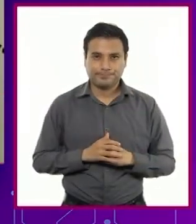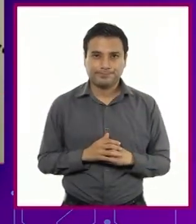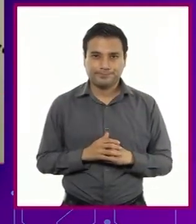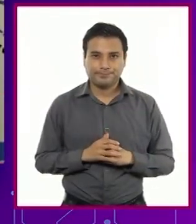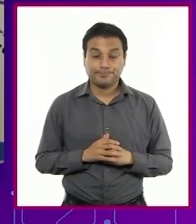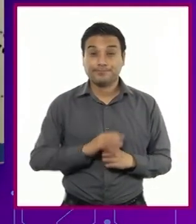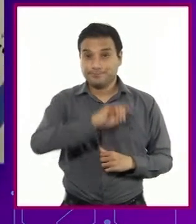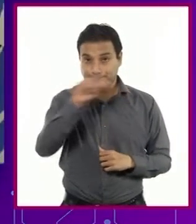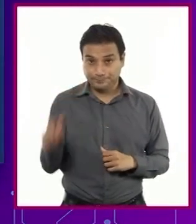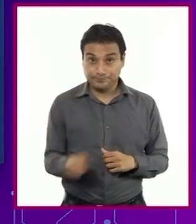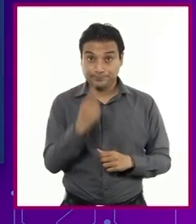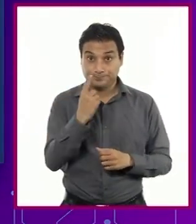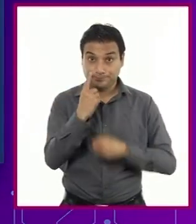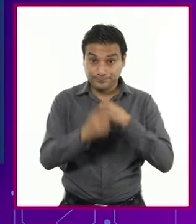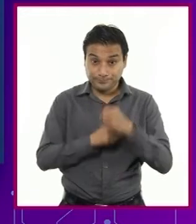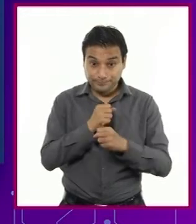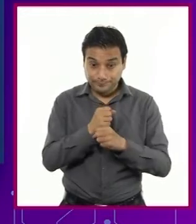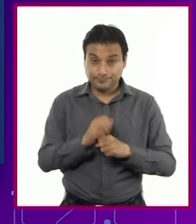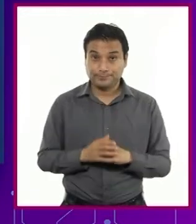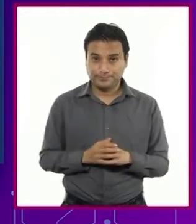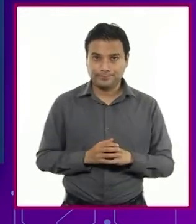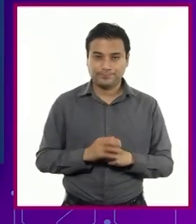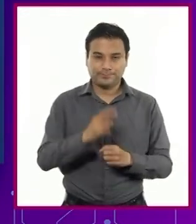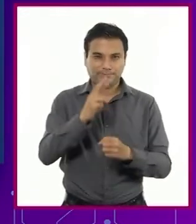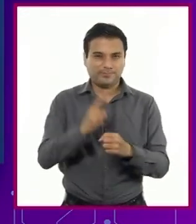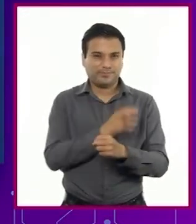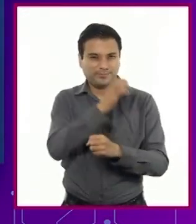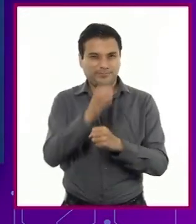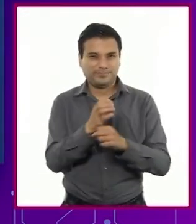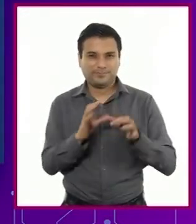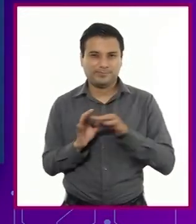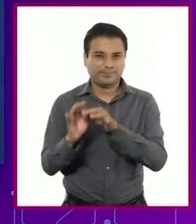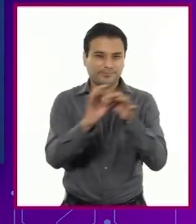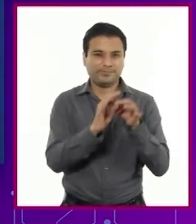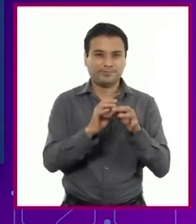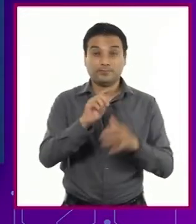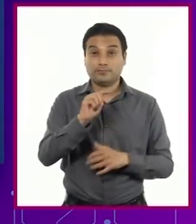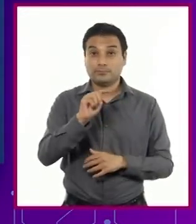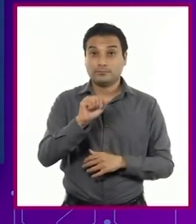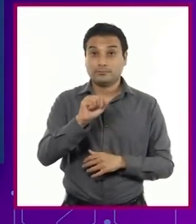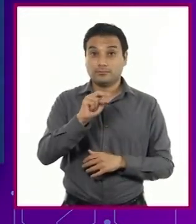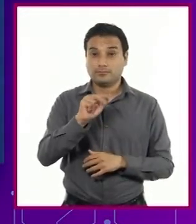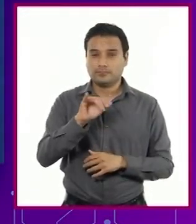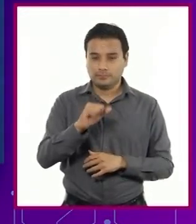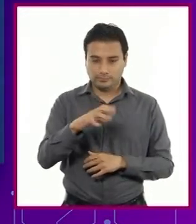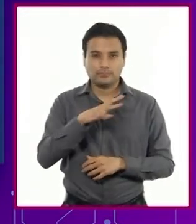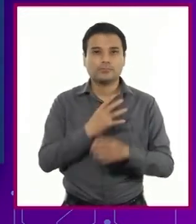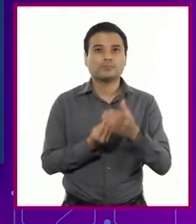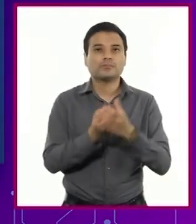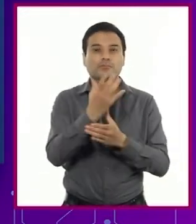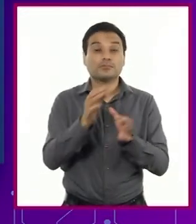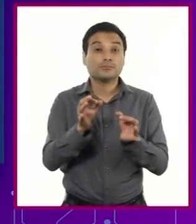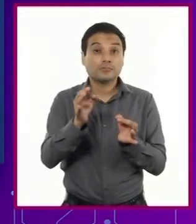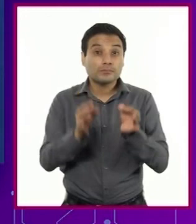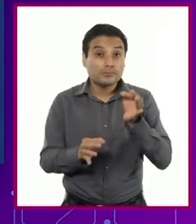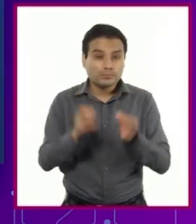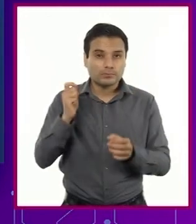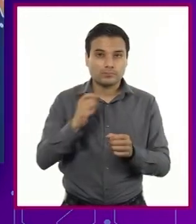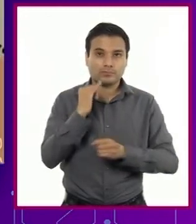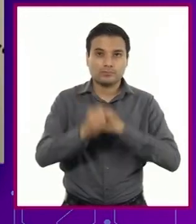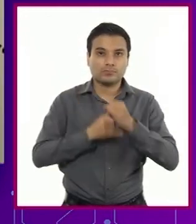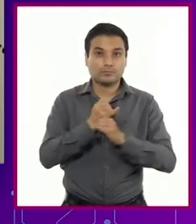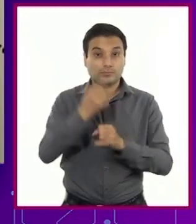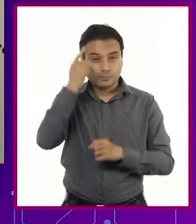Un año después, en Arusha, República Unida de Tanzania, se formó el Tribunal Penal Internacional para